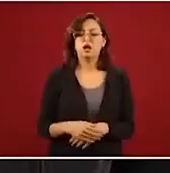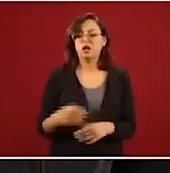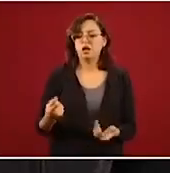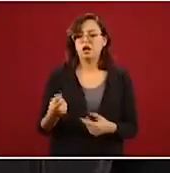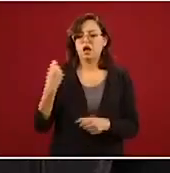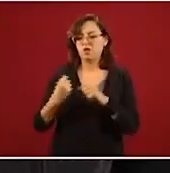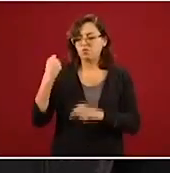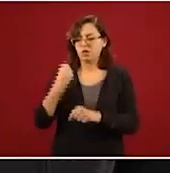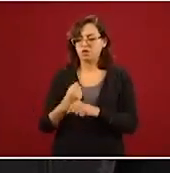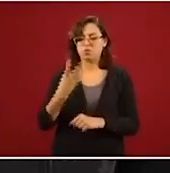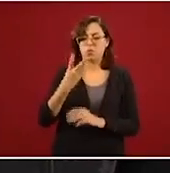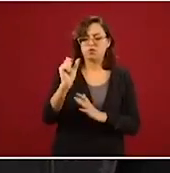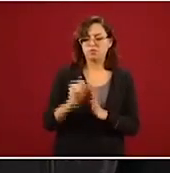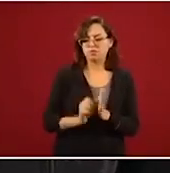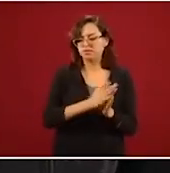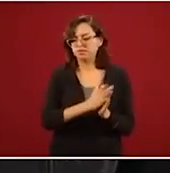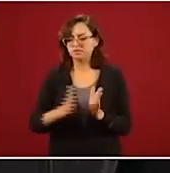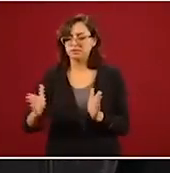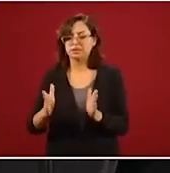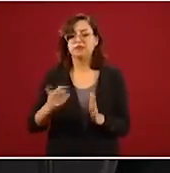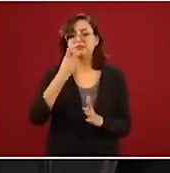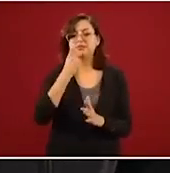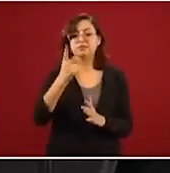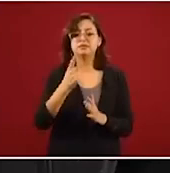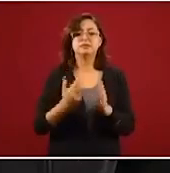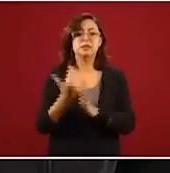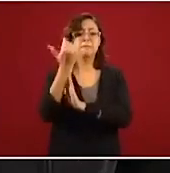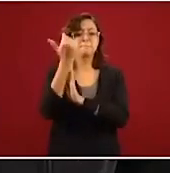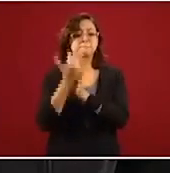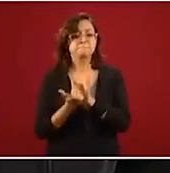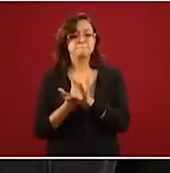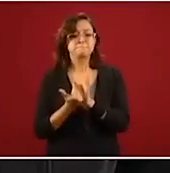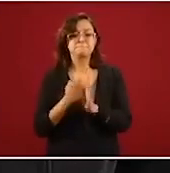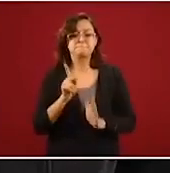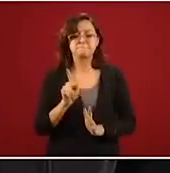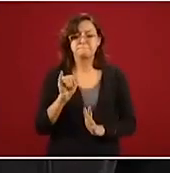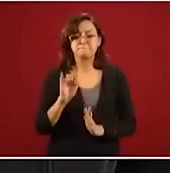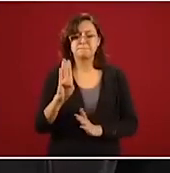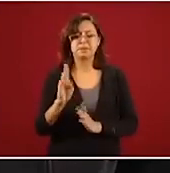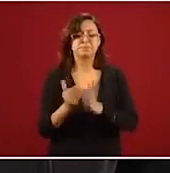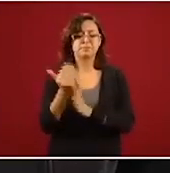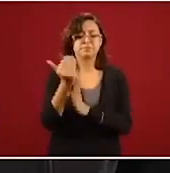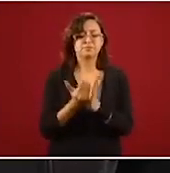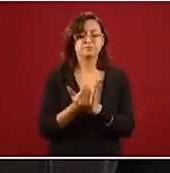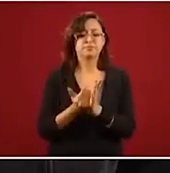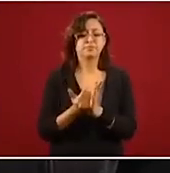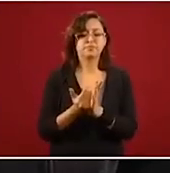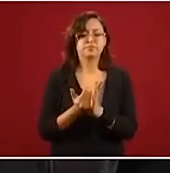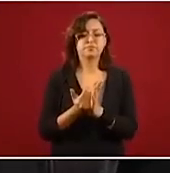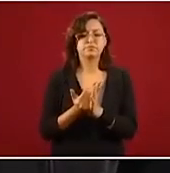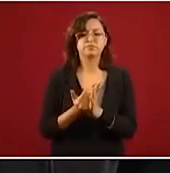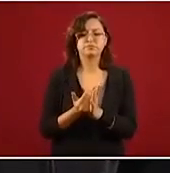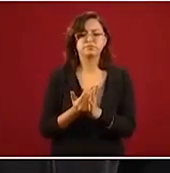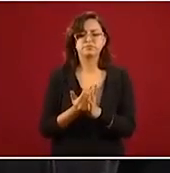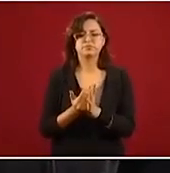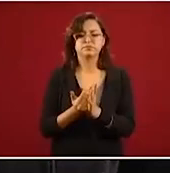del año pasado. Hay una reducción, hay un decrecimiento del Producto Interno Bruto del país. Del